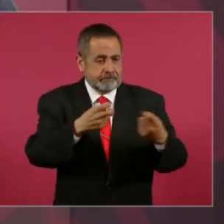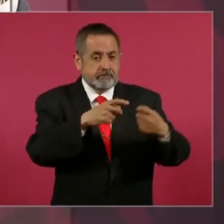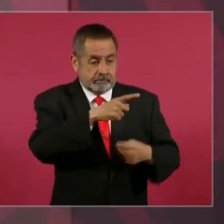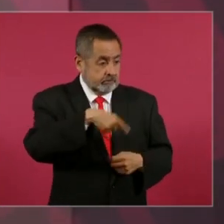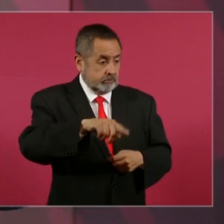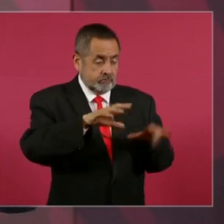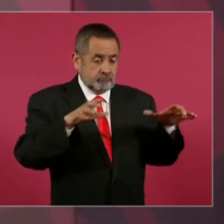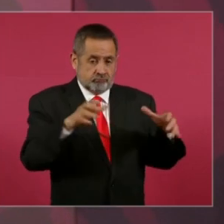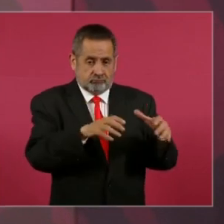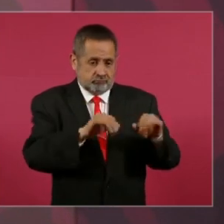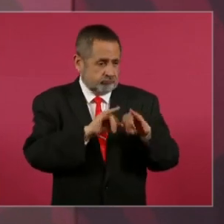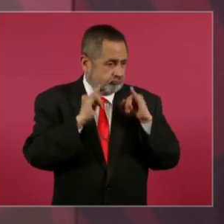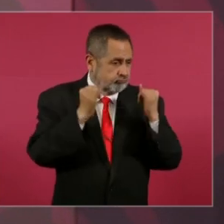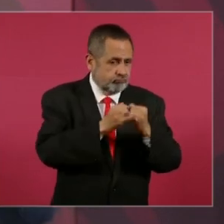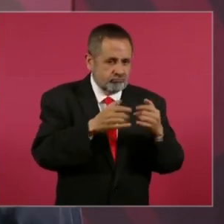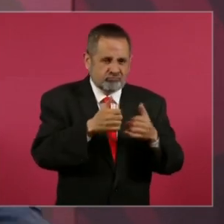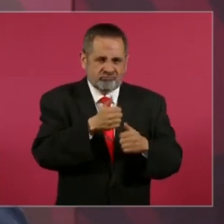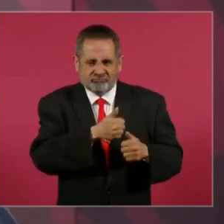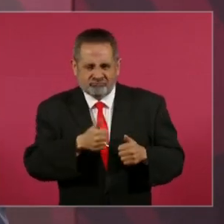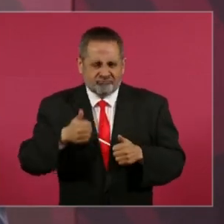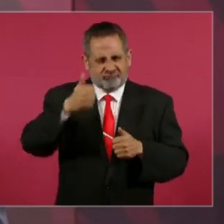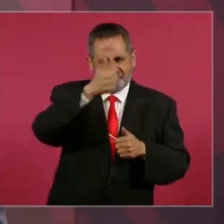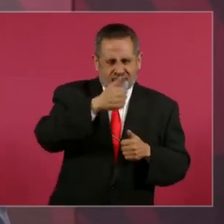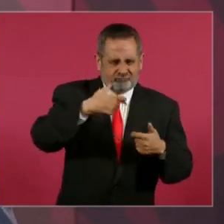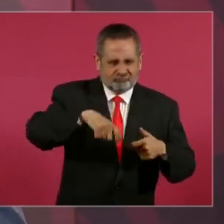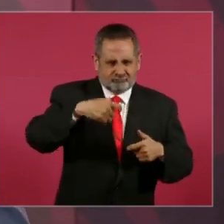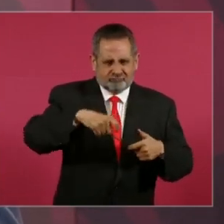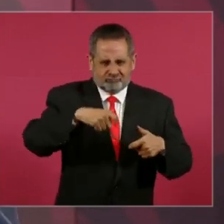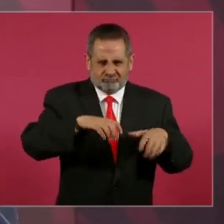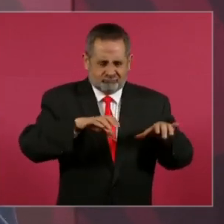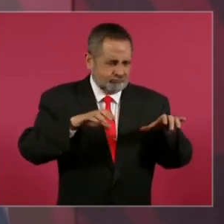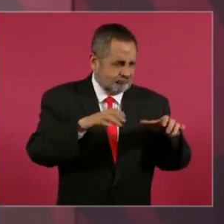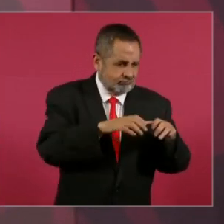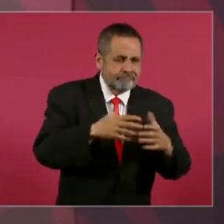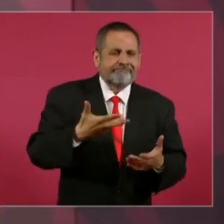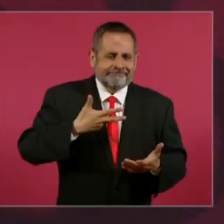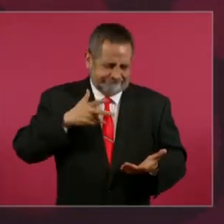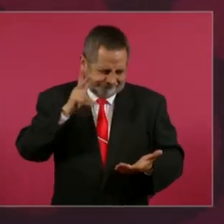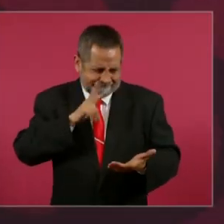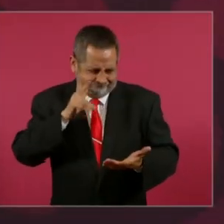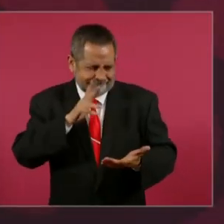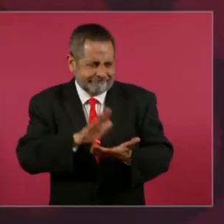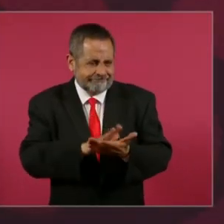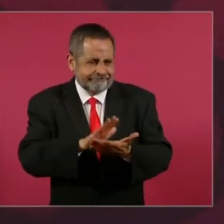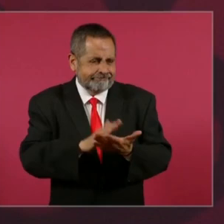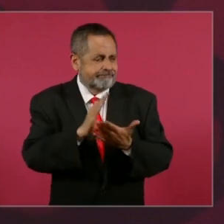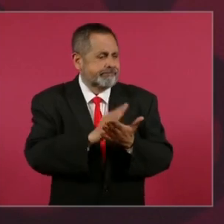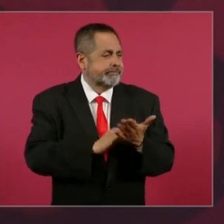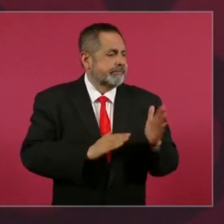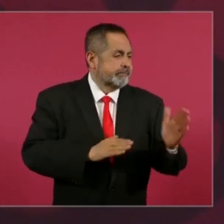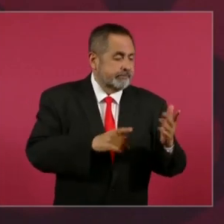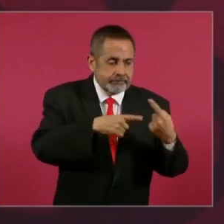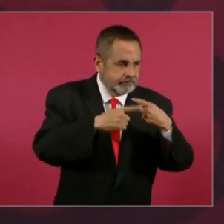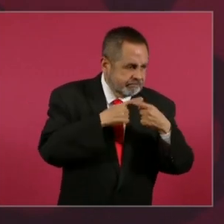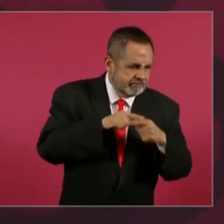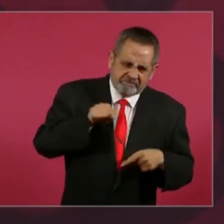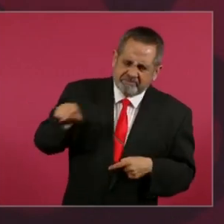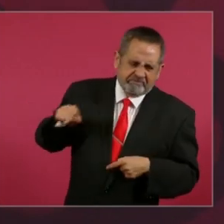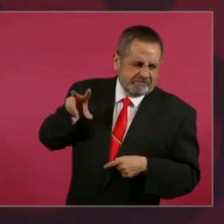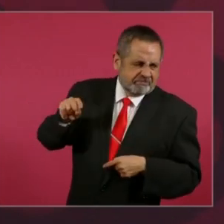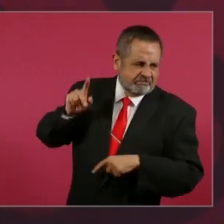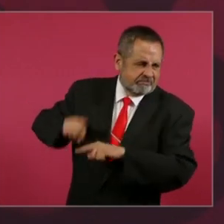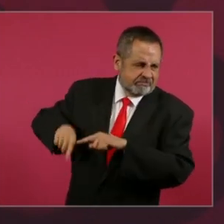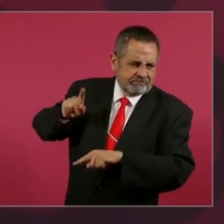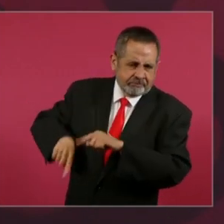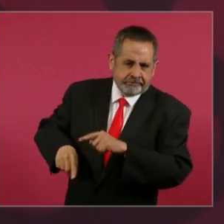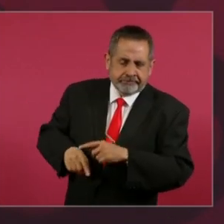todos, los de arriba. Hay constancia de eso, incluso ellos